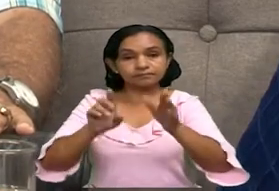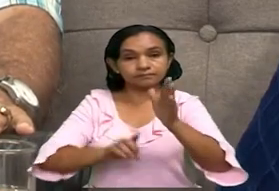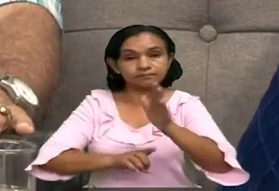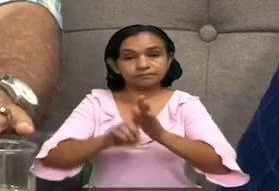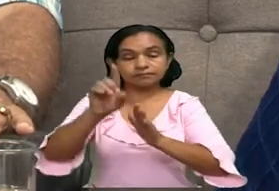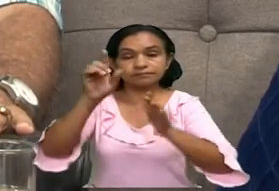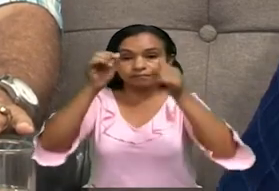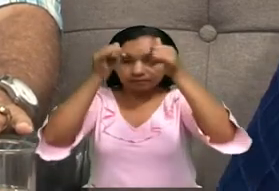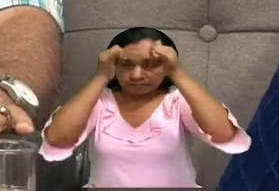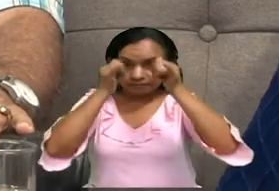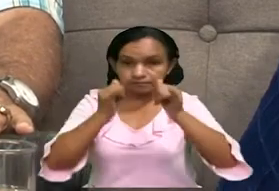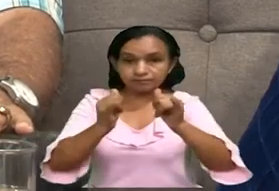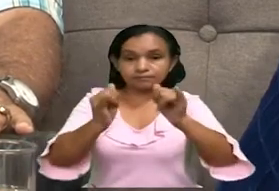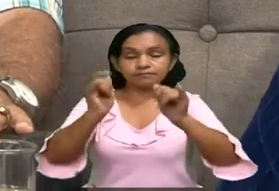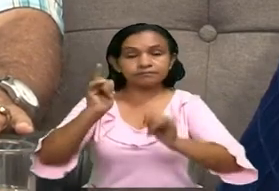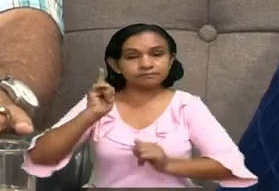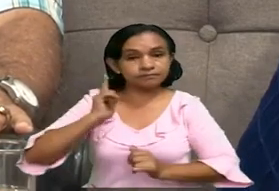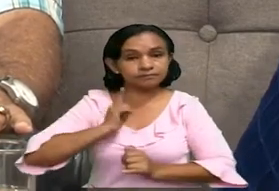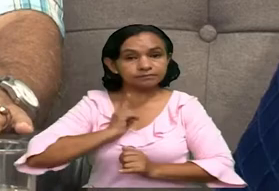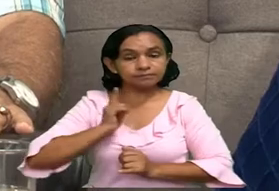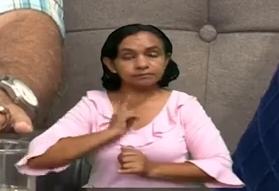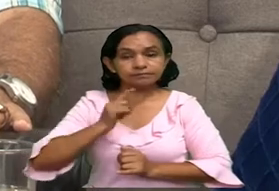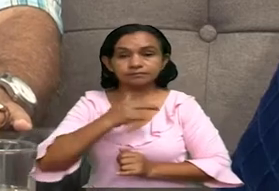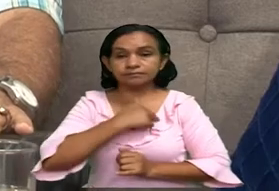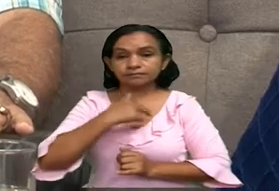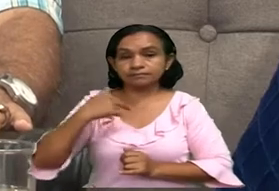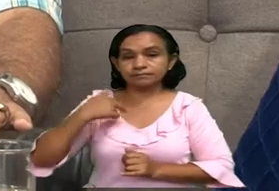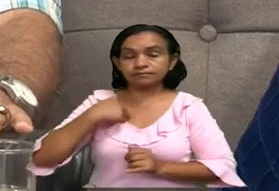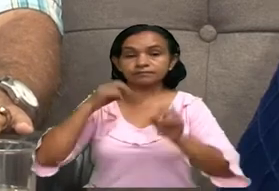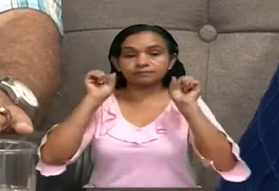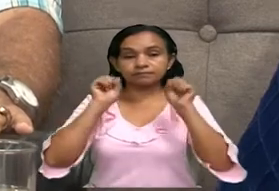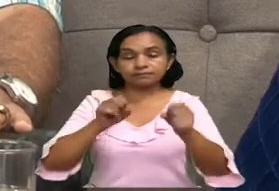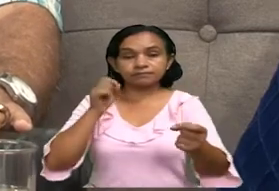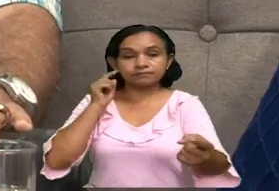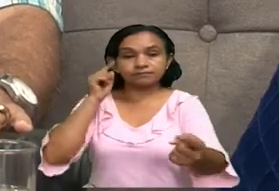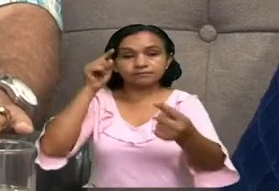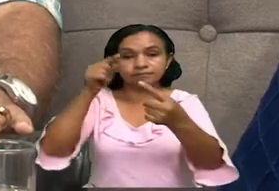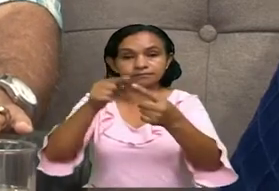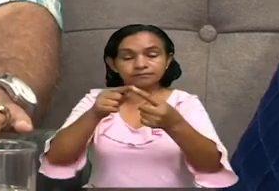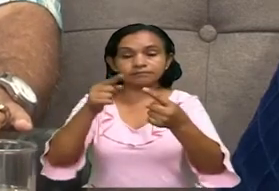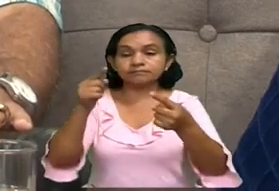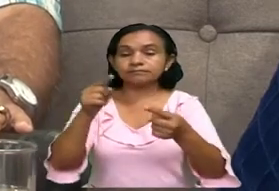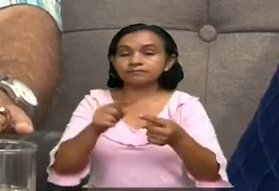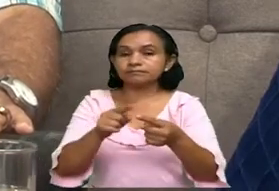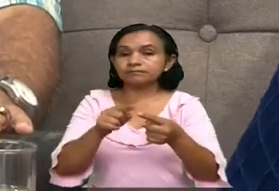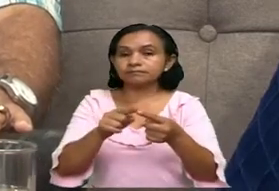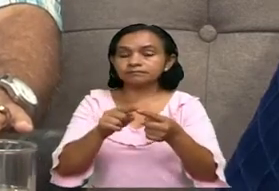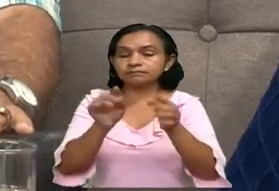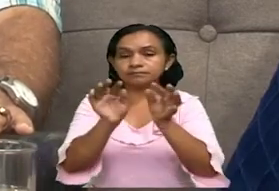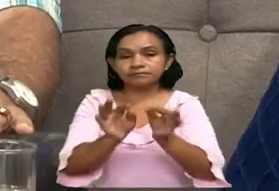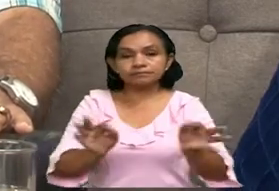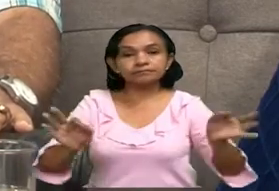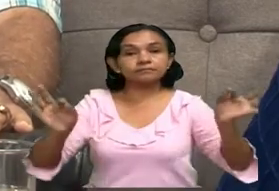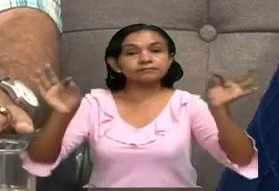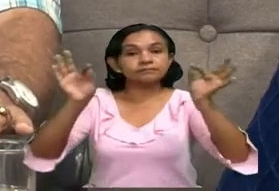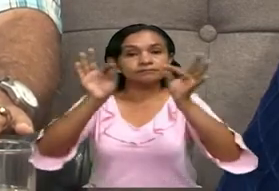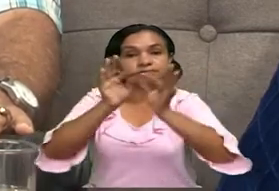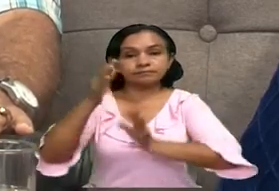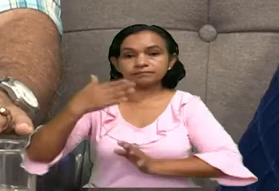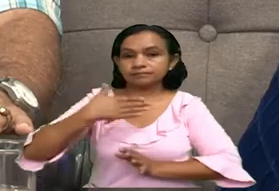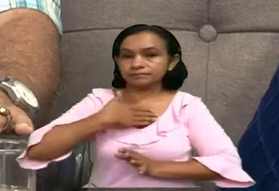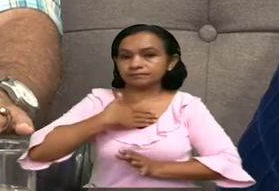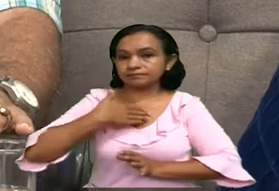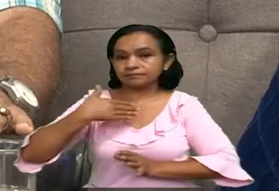Ganadería, que tienden, digamos, a tratar de lograr este objetivo. Una de ellas que es muy fundamental, que es el